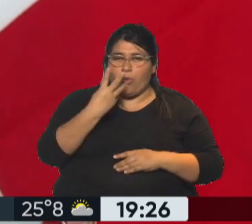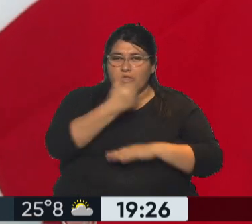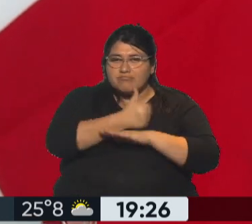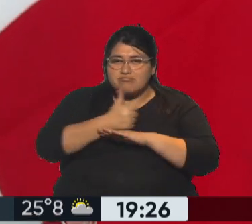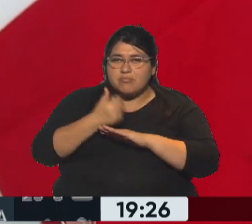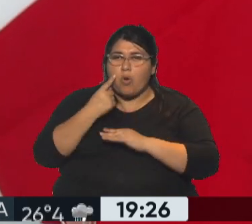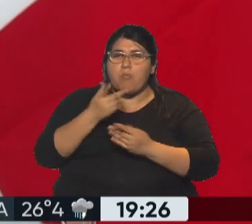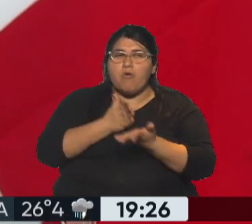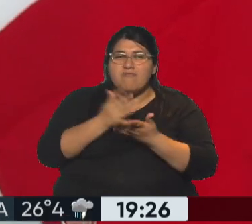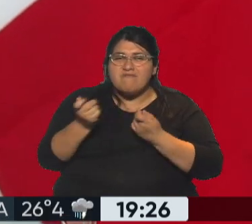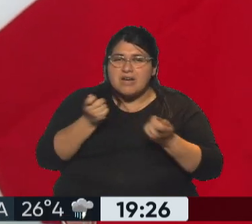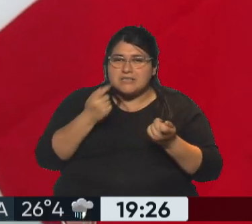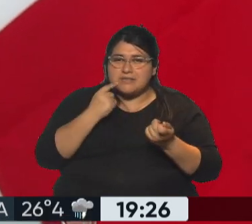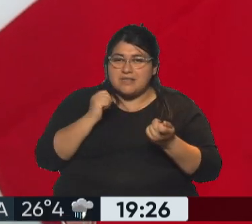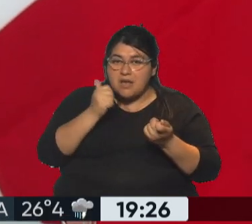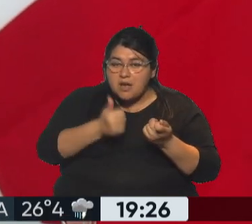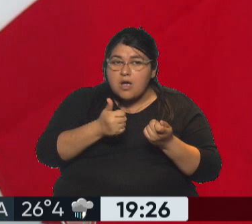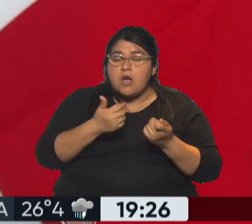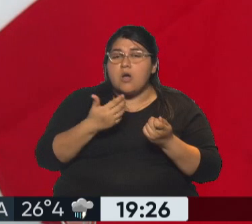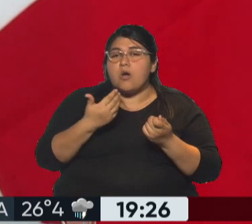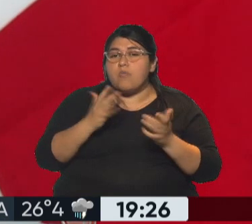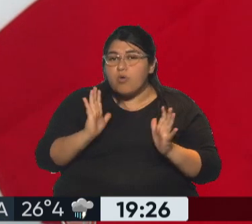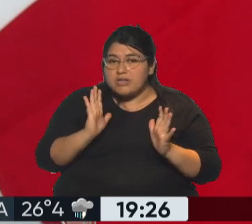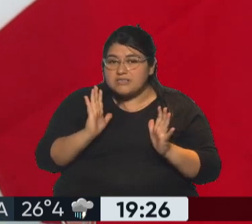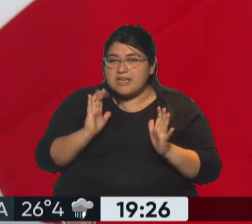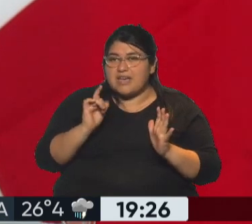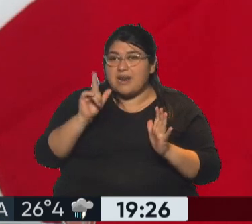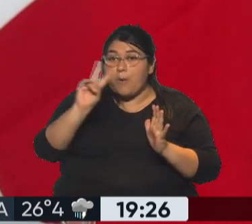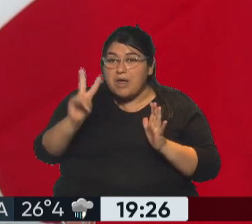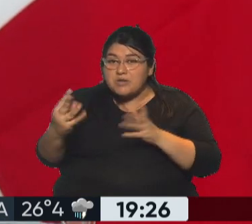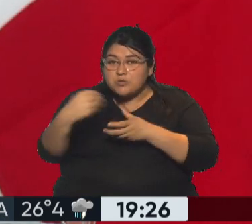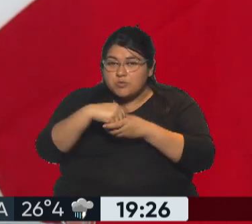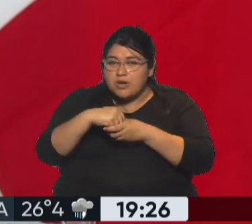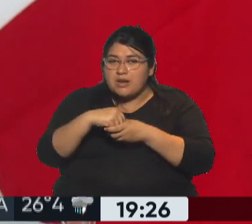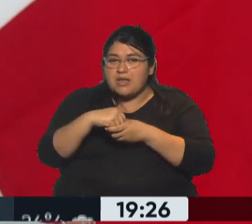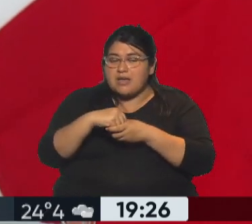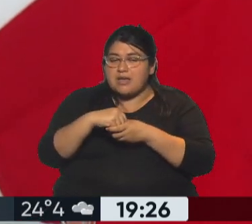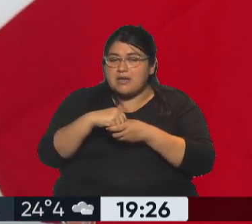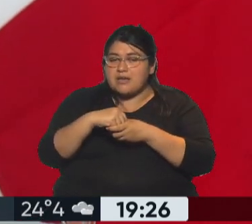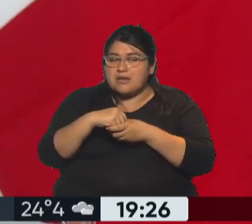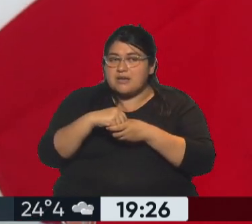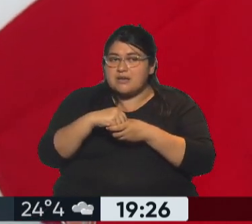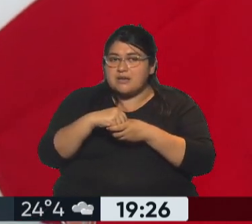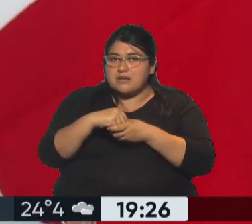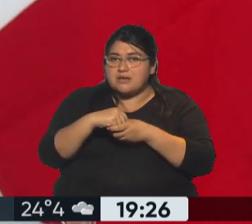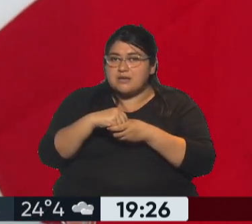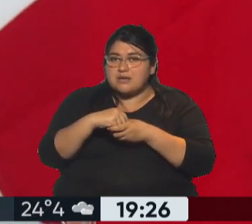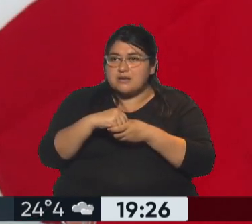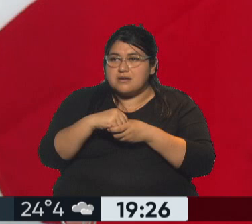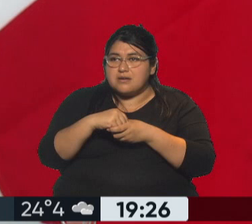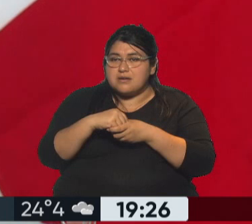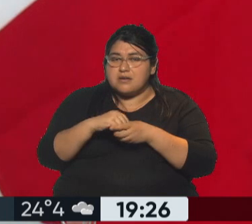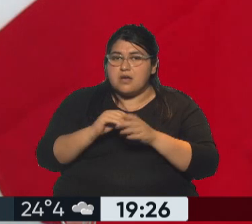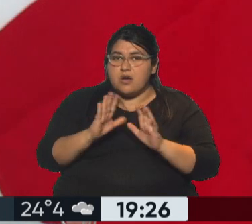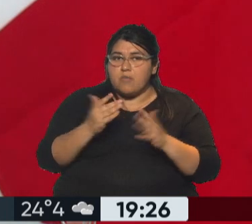negociación entre los dos representantes de Venezuela esto empiece a distenderse para trabajar en paralelo con el